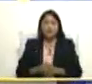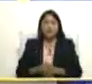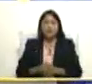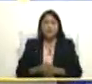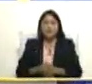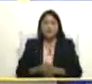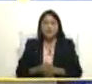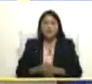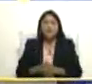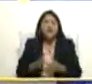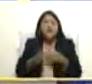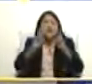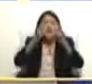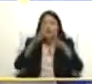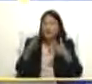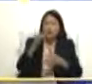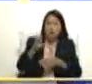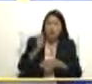el tema